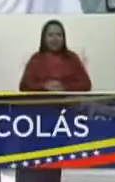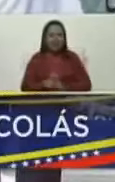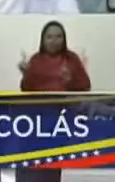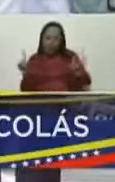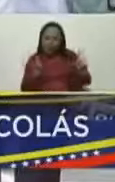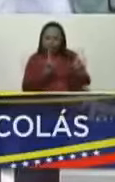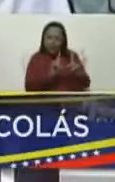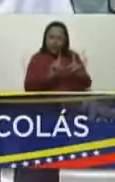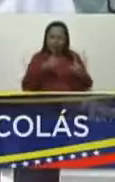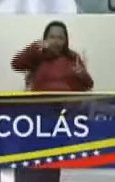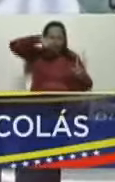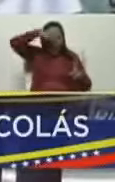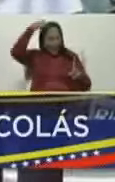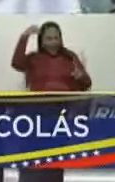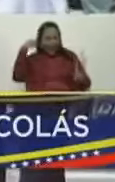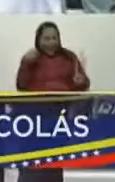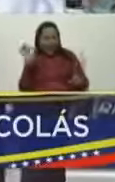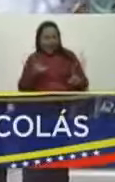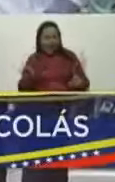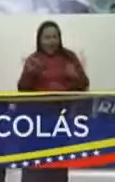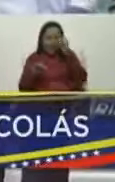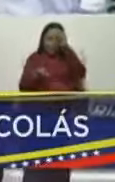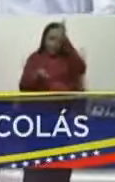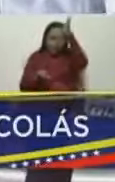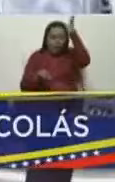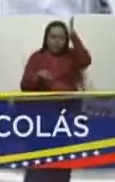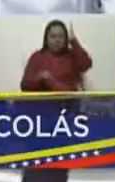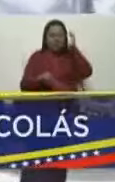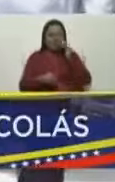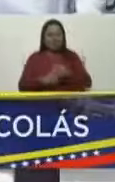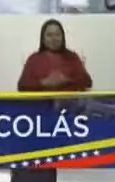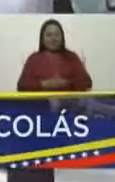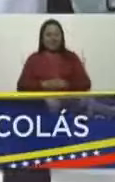Media cabeza rapada, media cabeza pelúa.